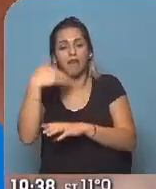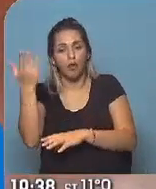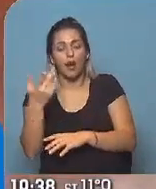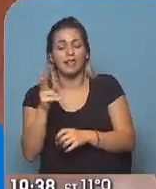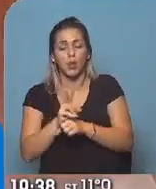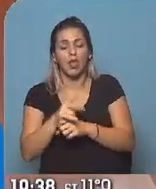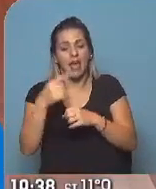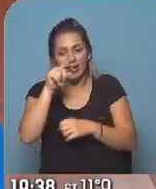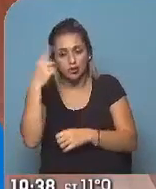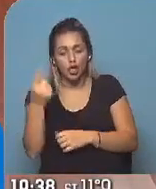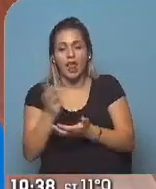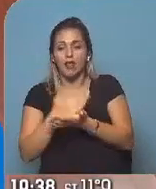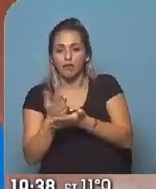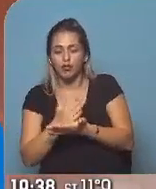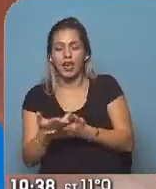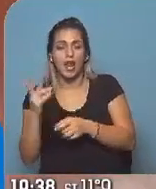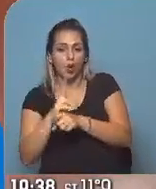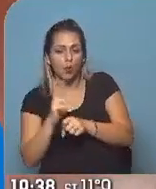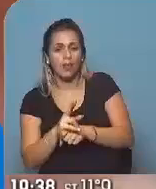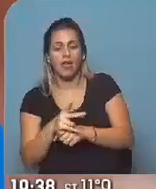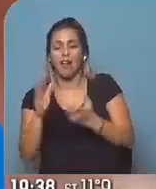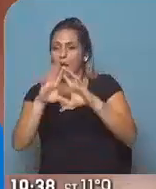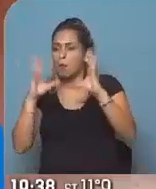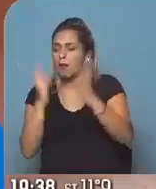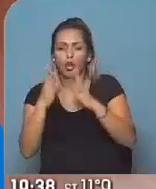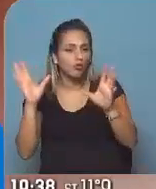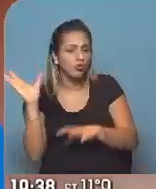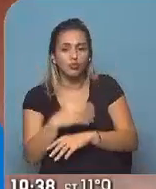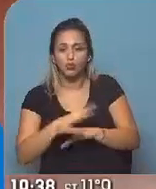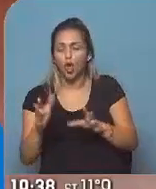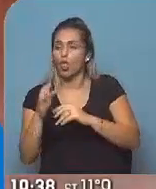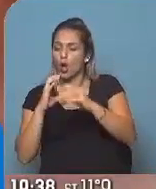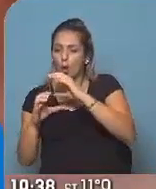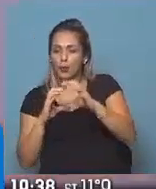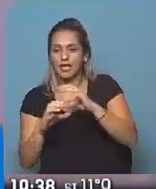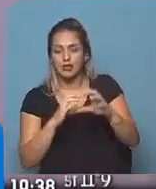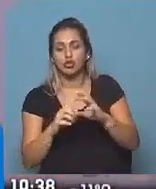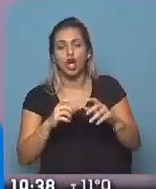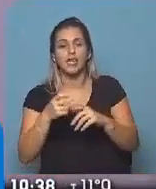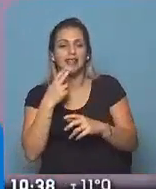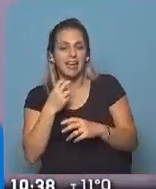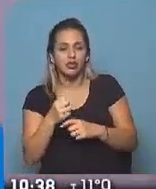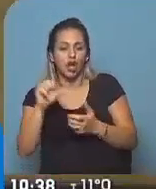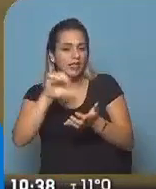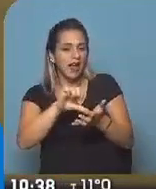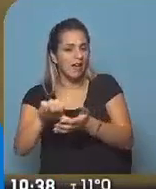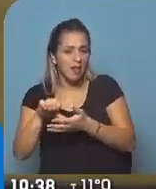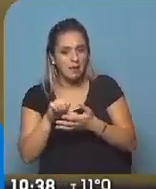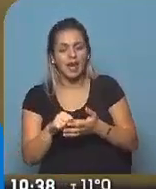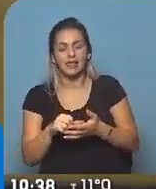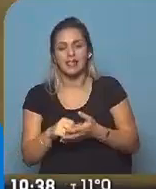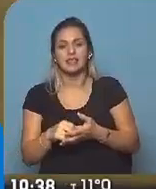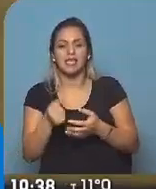la defensa, en las fronteras, en la protección del ciberespacio, todo lo que es las comunicaciones electrónicas globales del país, en lo que es